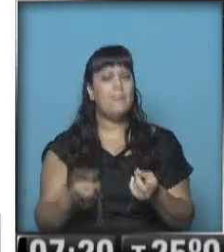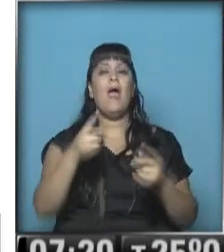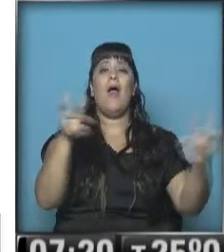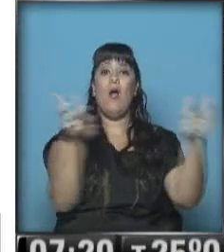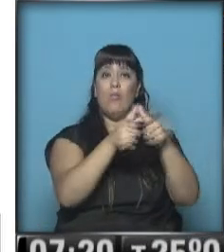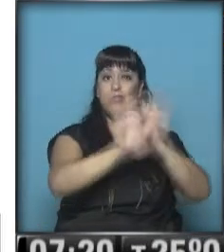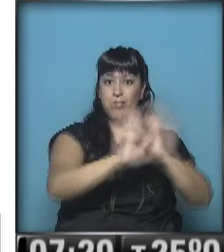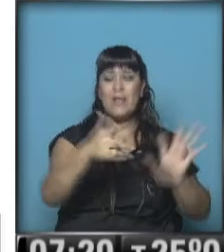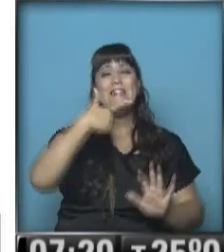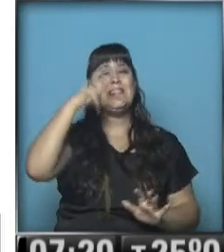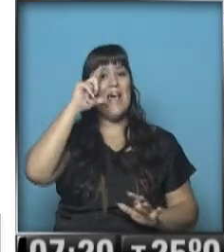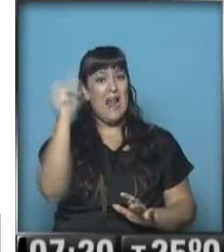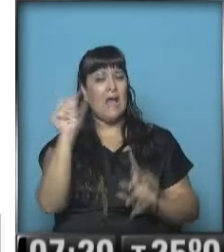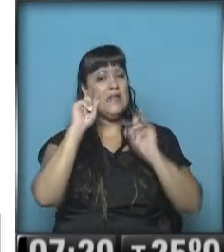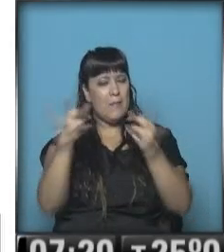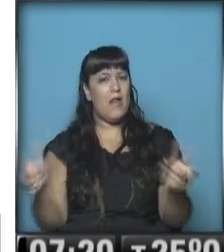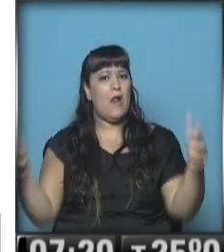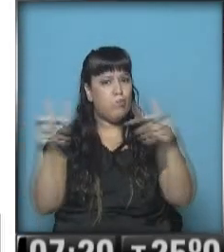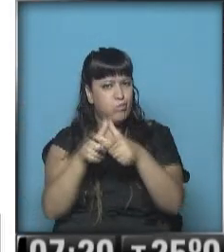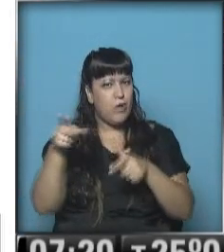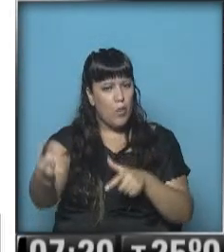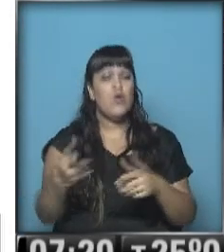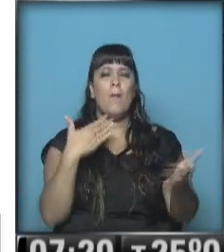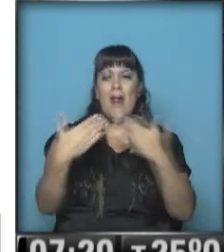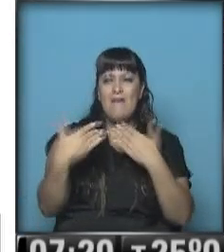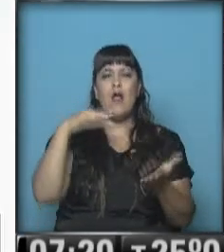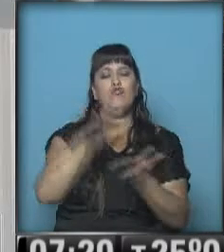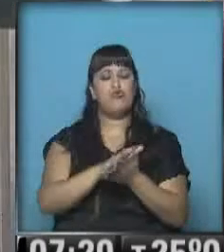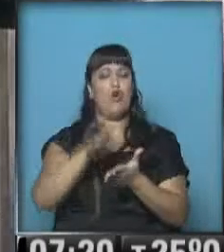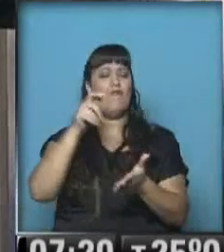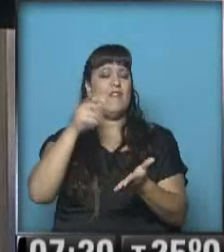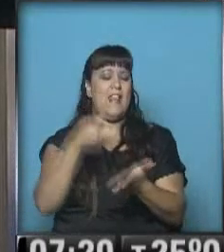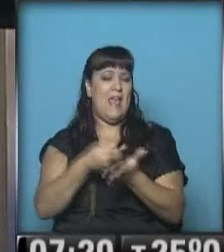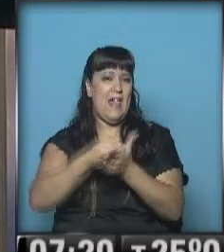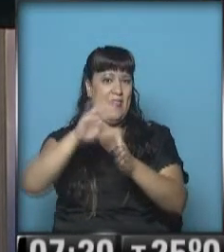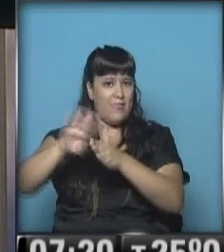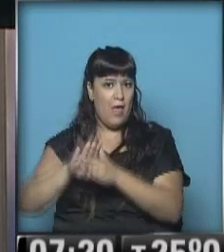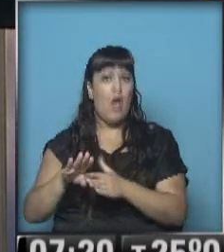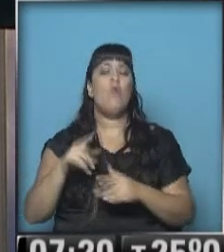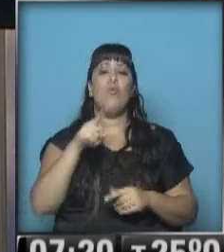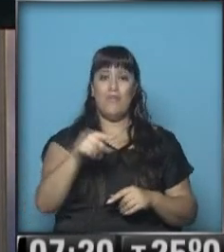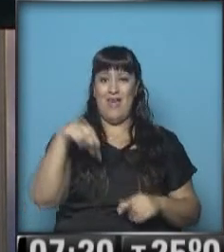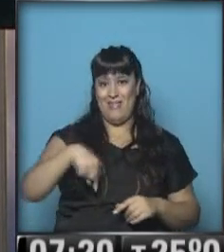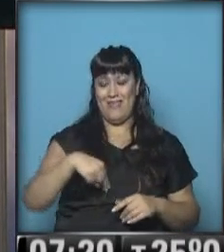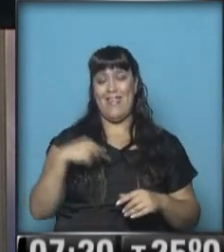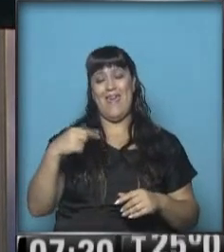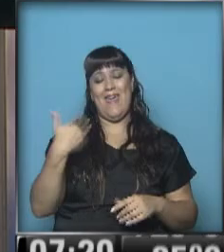miembros de CELAC para analizar los procesos de integración regional. Más reuniones entonces de nuestros